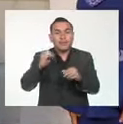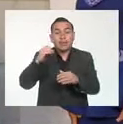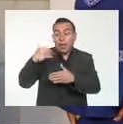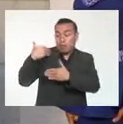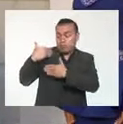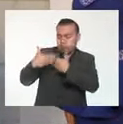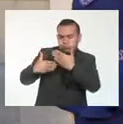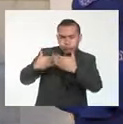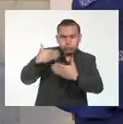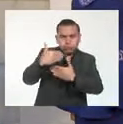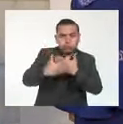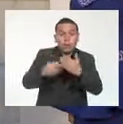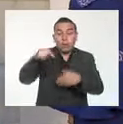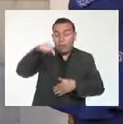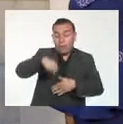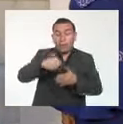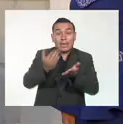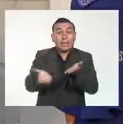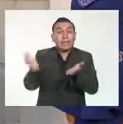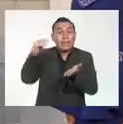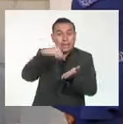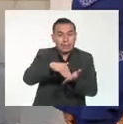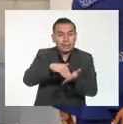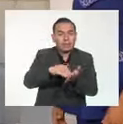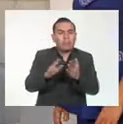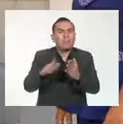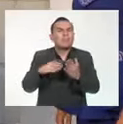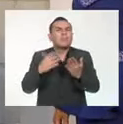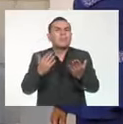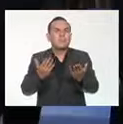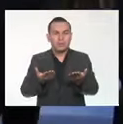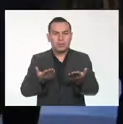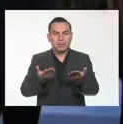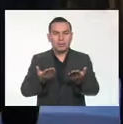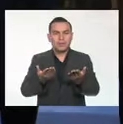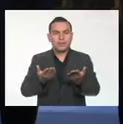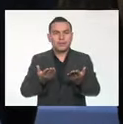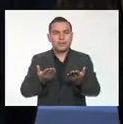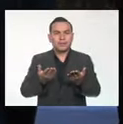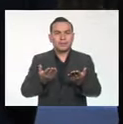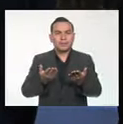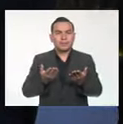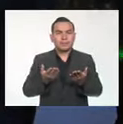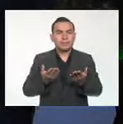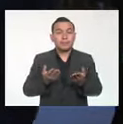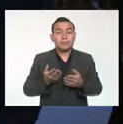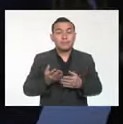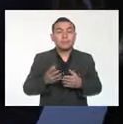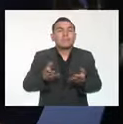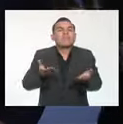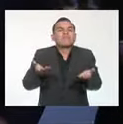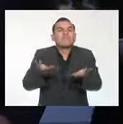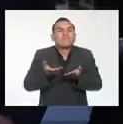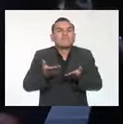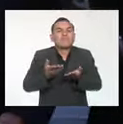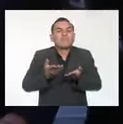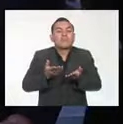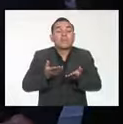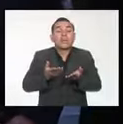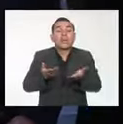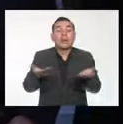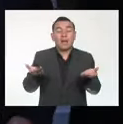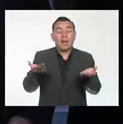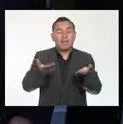proceso que estamos volviendo a vivir hoy, Estas, lo que está